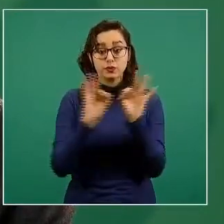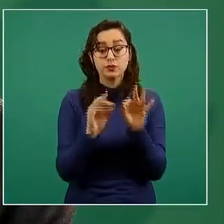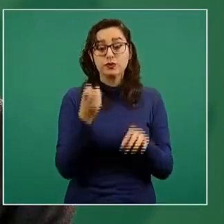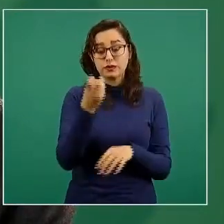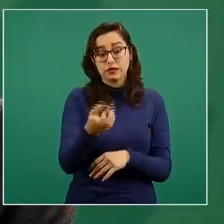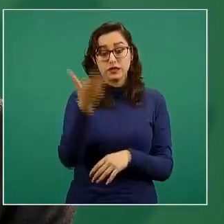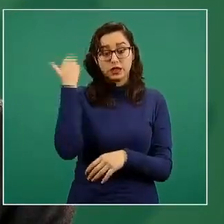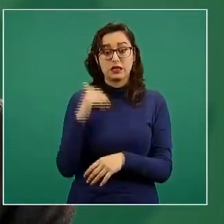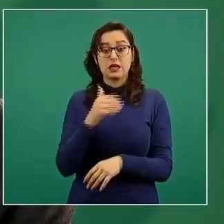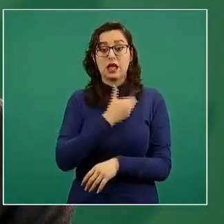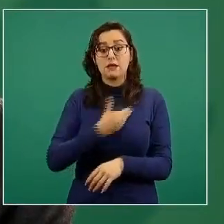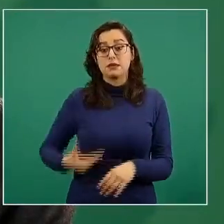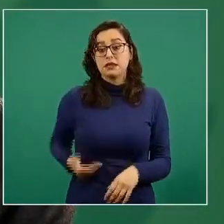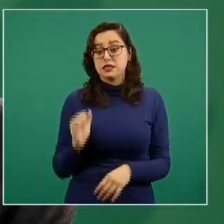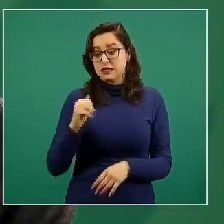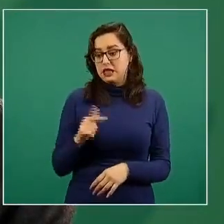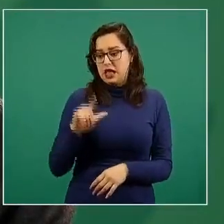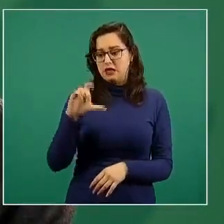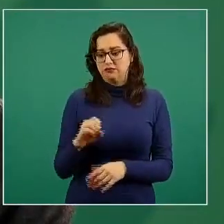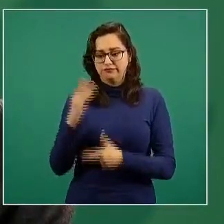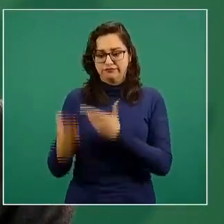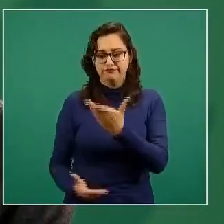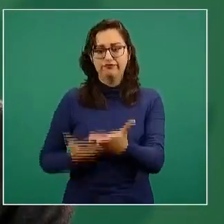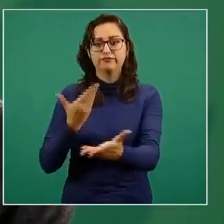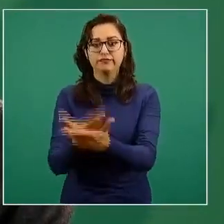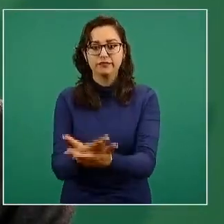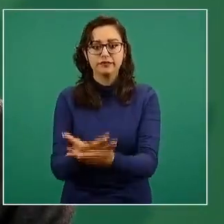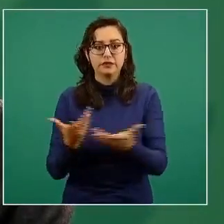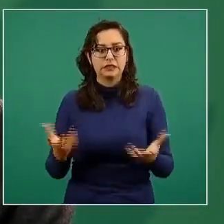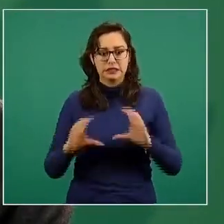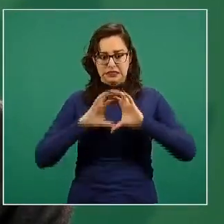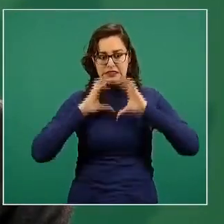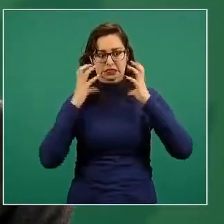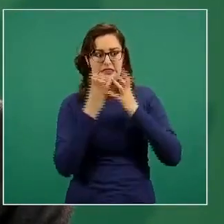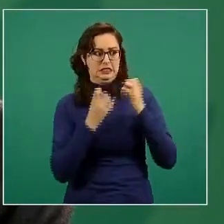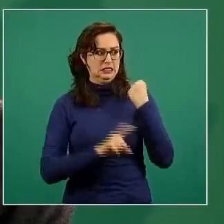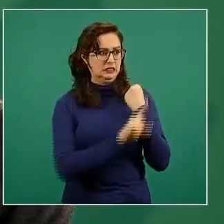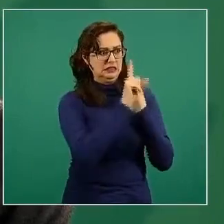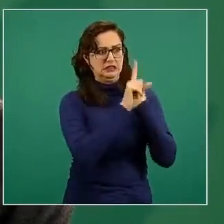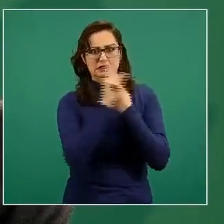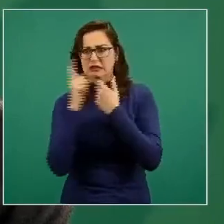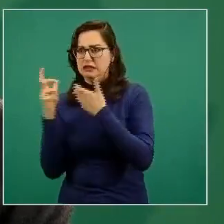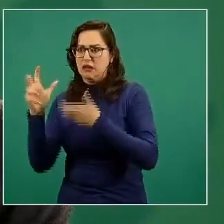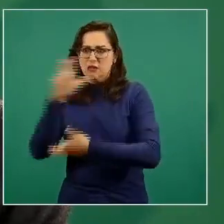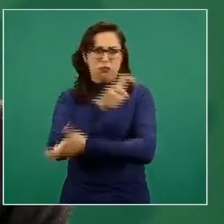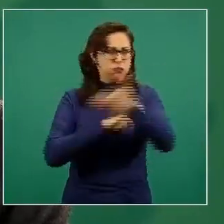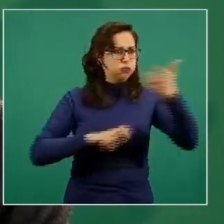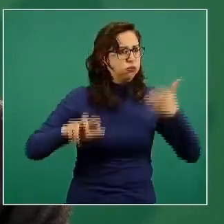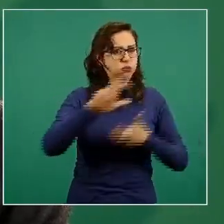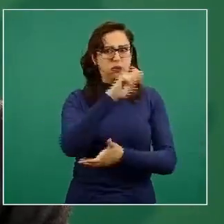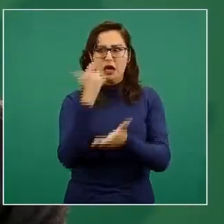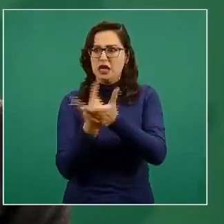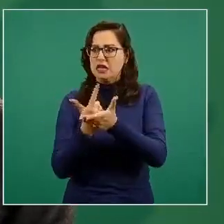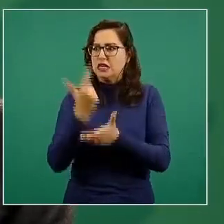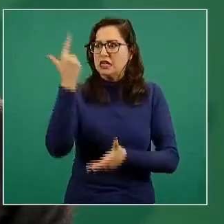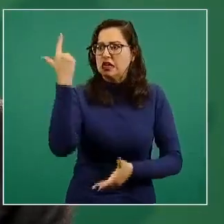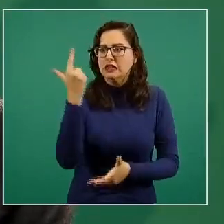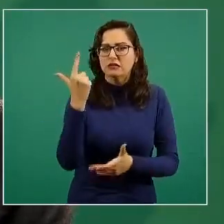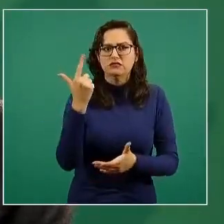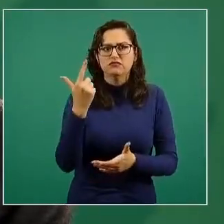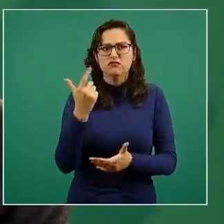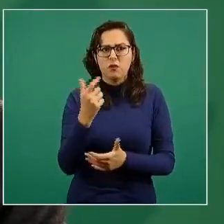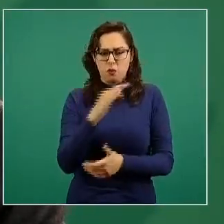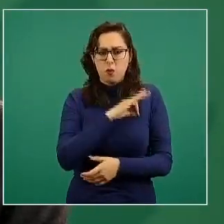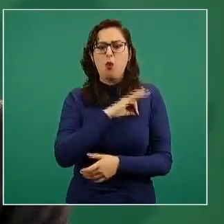presidente López Obrador, en momentos de crisis lo que nos hace más fuertes es estar unidos y ser